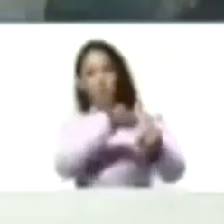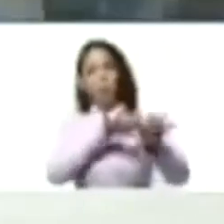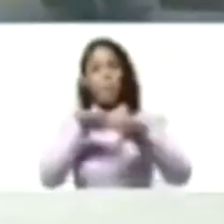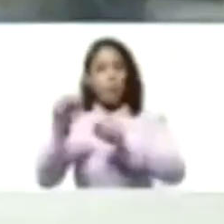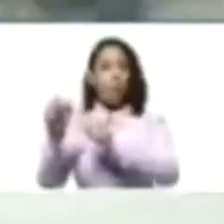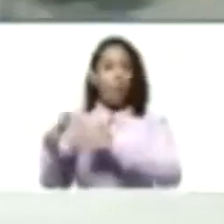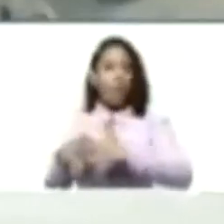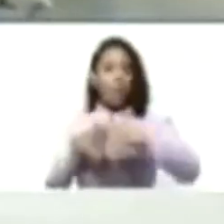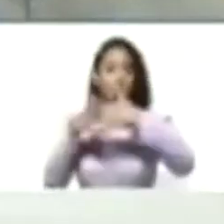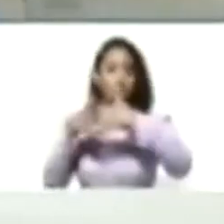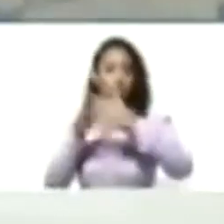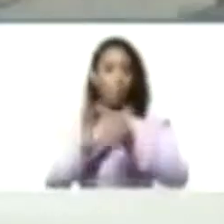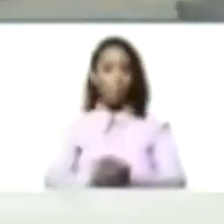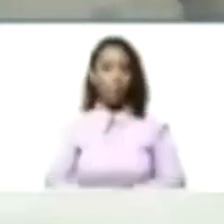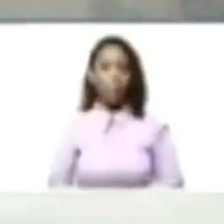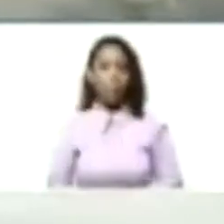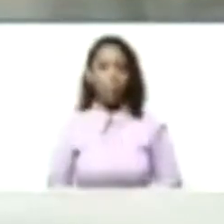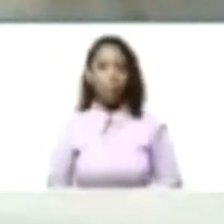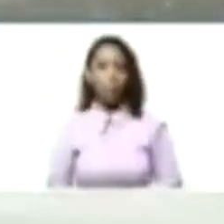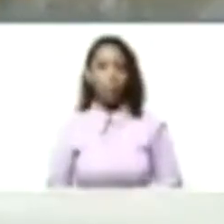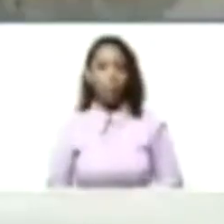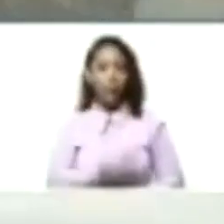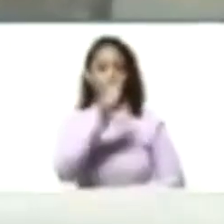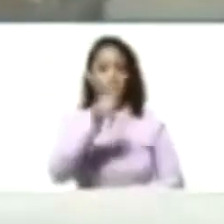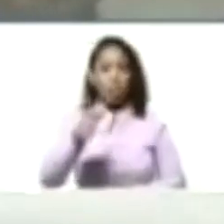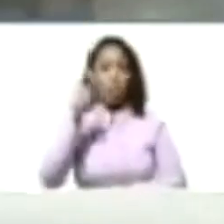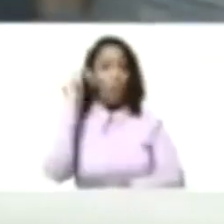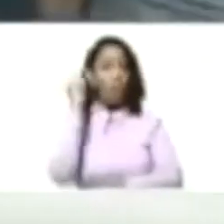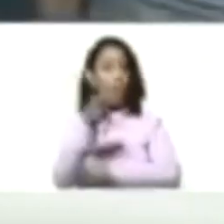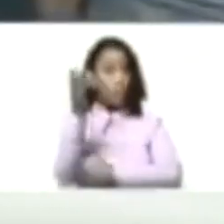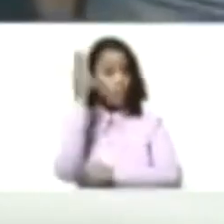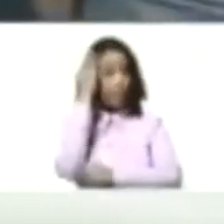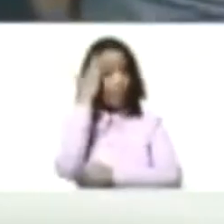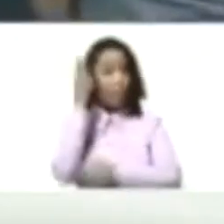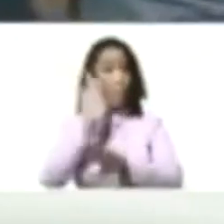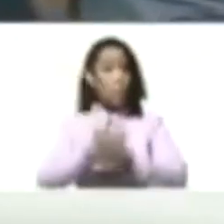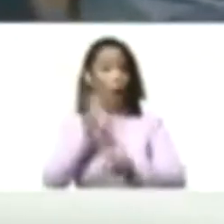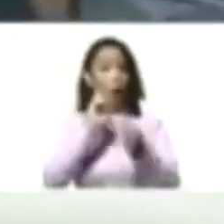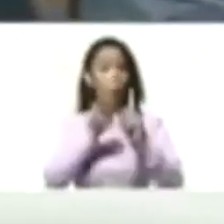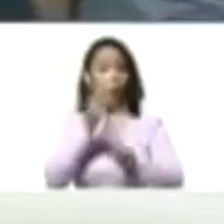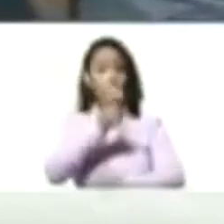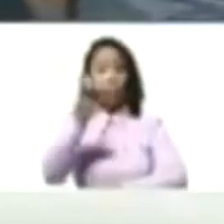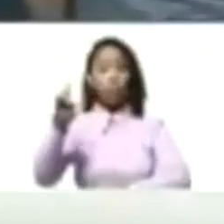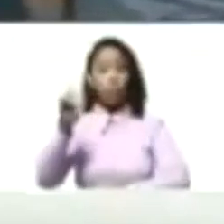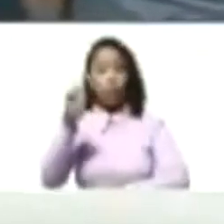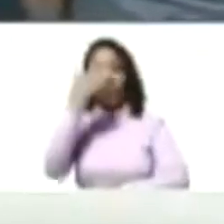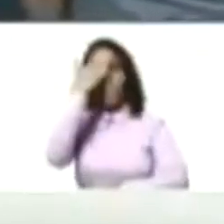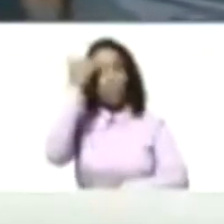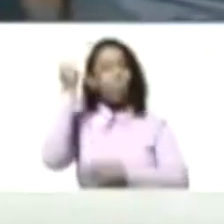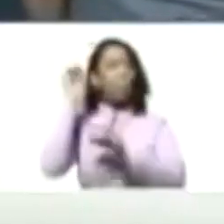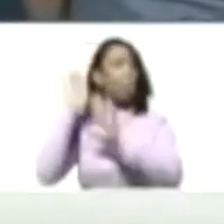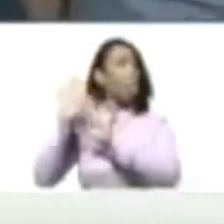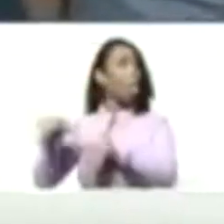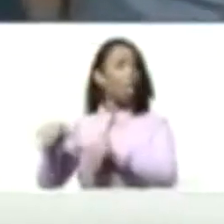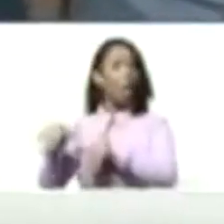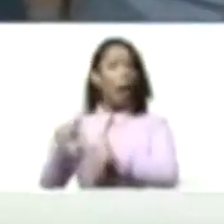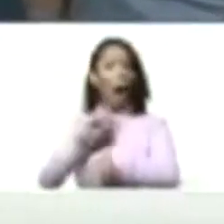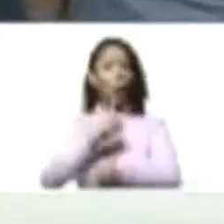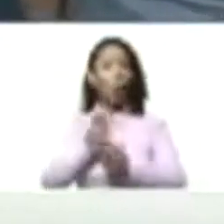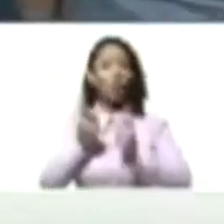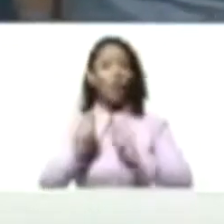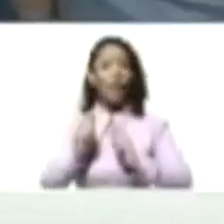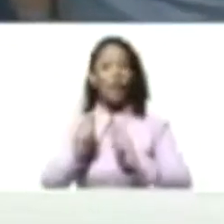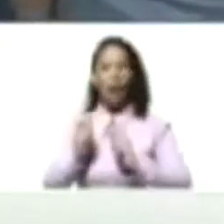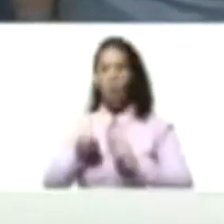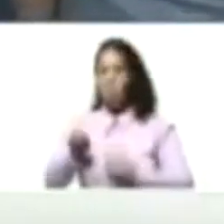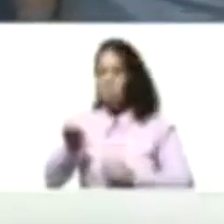imperialismo norteamericano. La gente debe saberlo, porque hay gente que lo olvida, o hay algunos que tratan de que lo